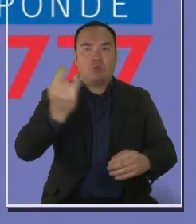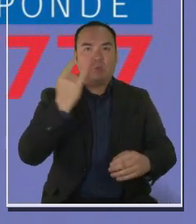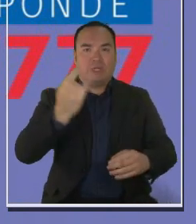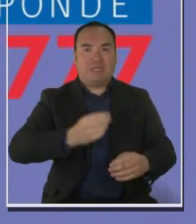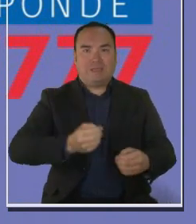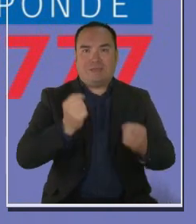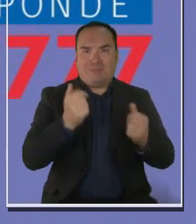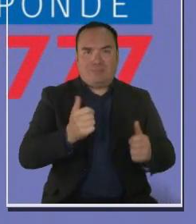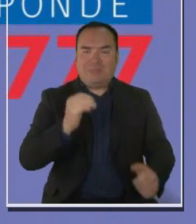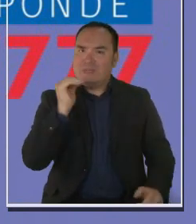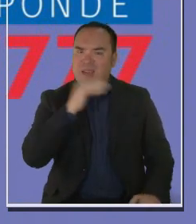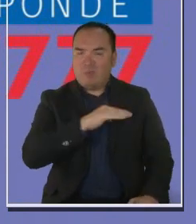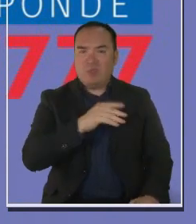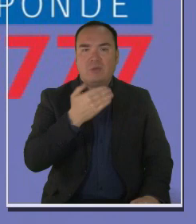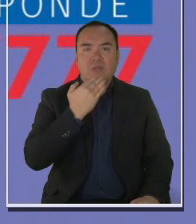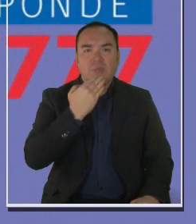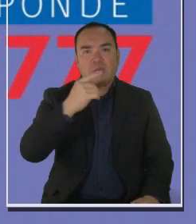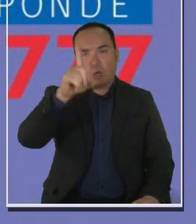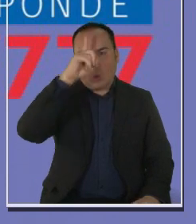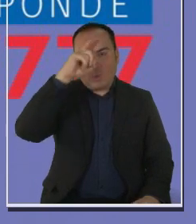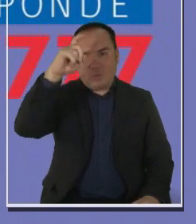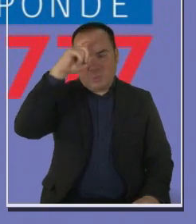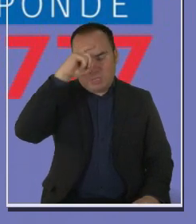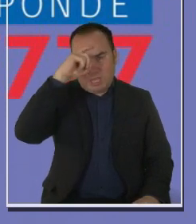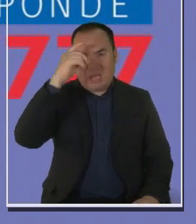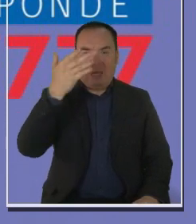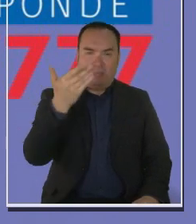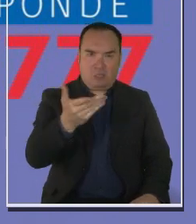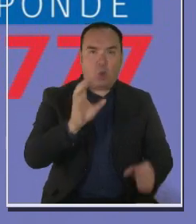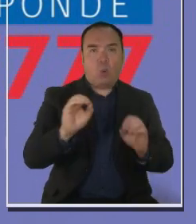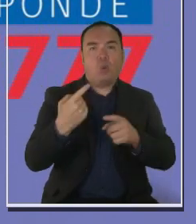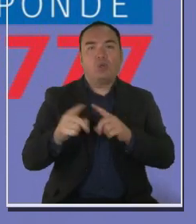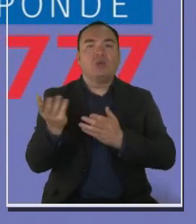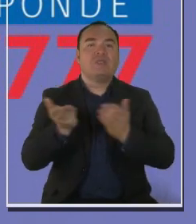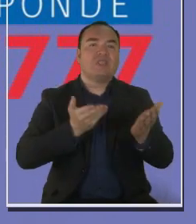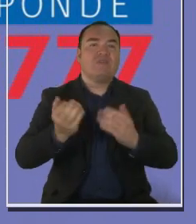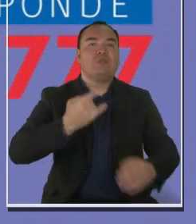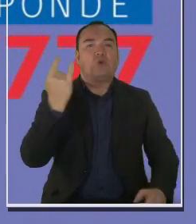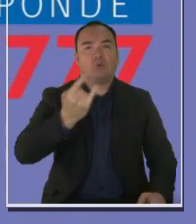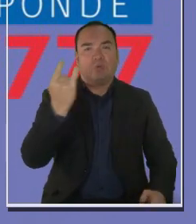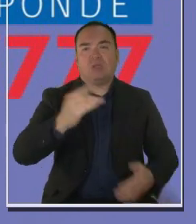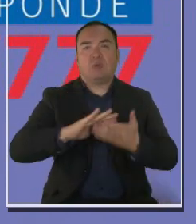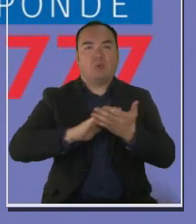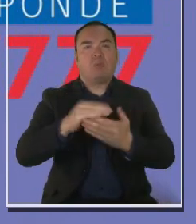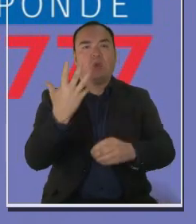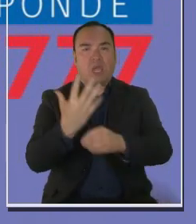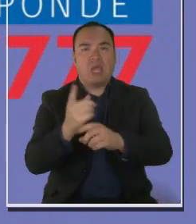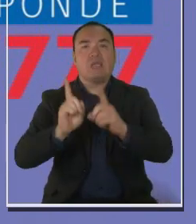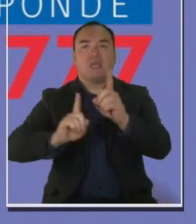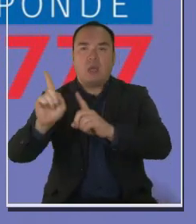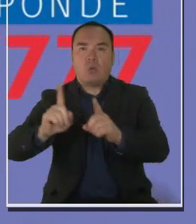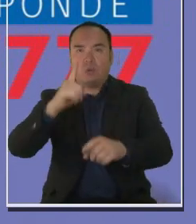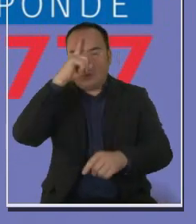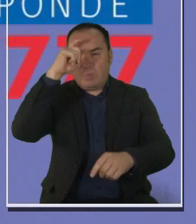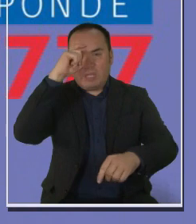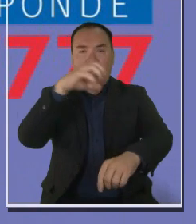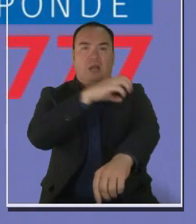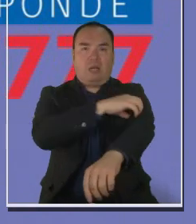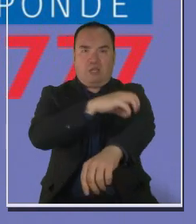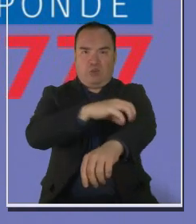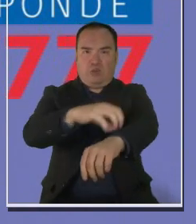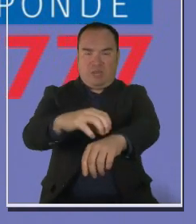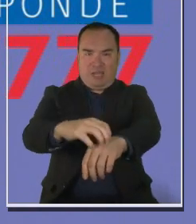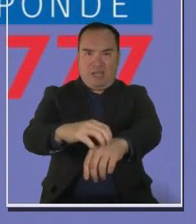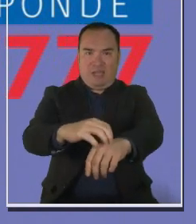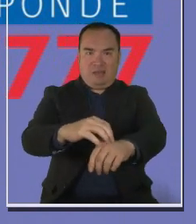hospitales como los hospitales de alta complejidad, los servicios de urgencia, por ejemplo, de algunos hospitales regionales